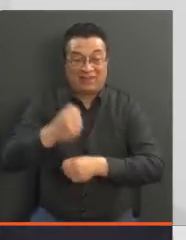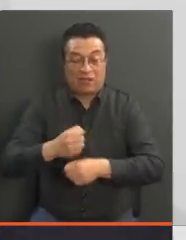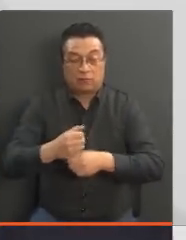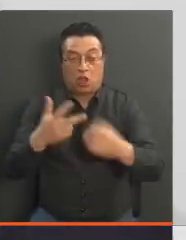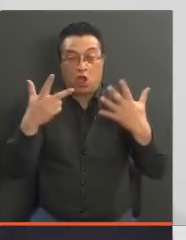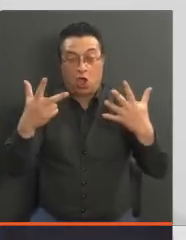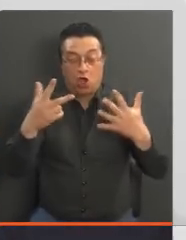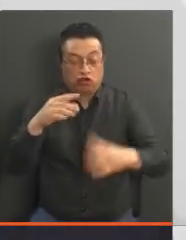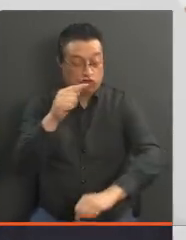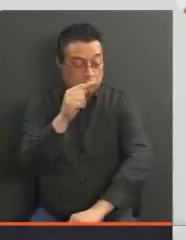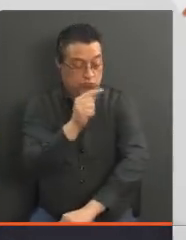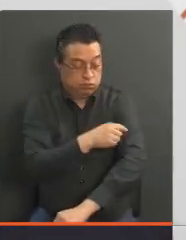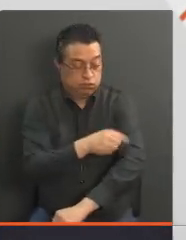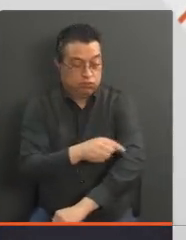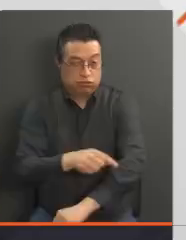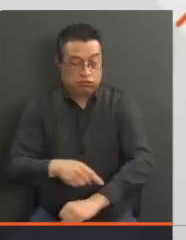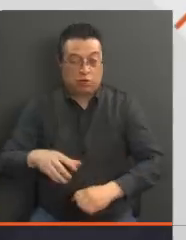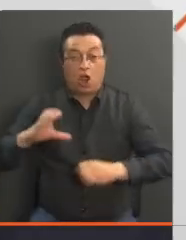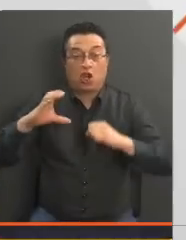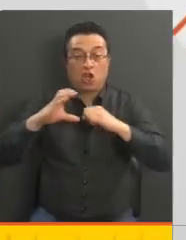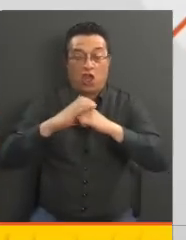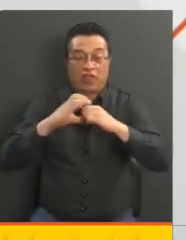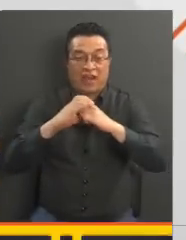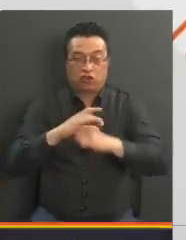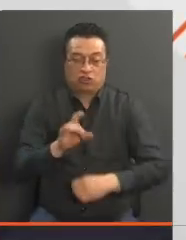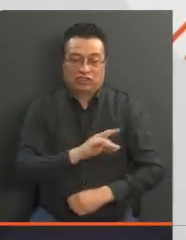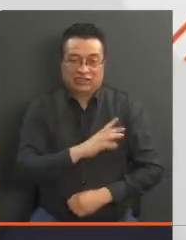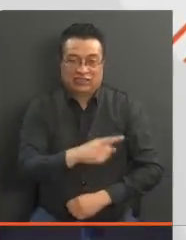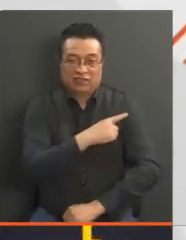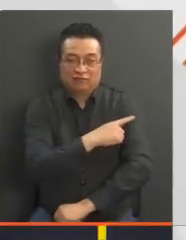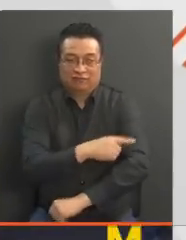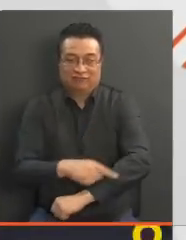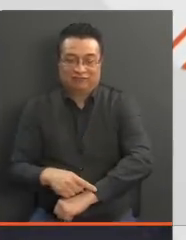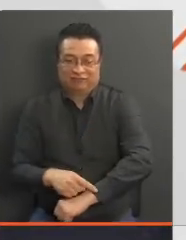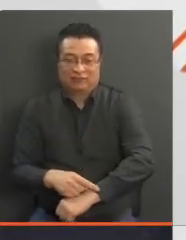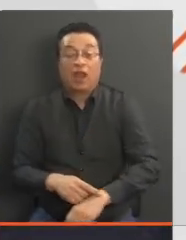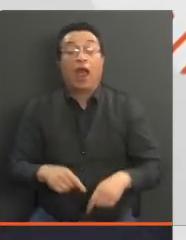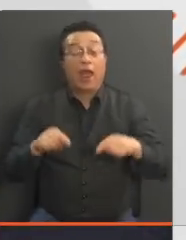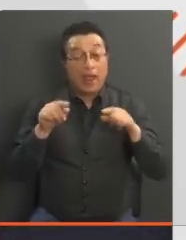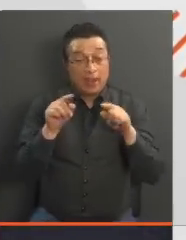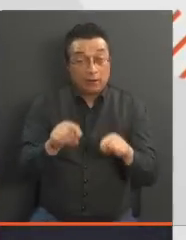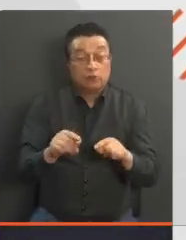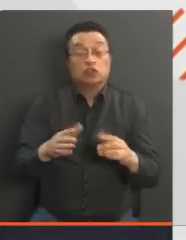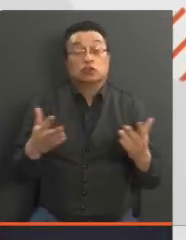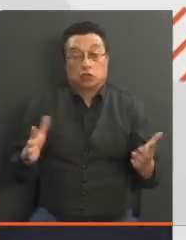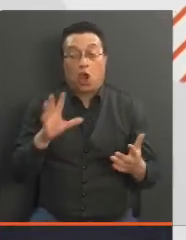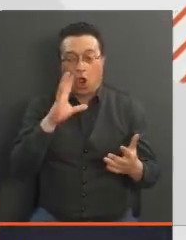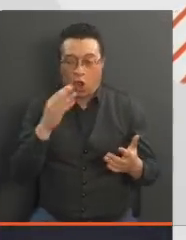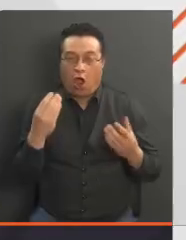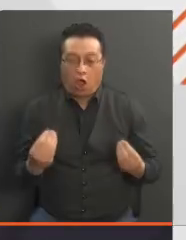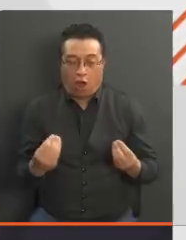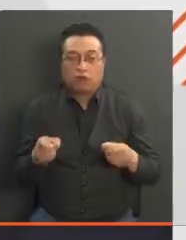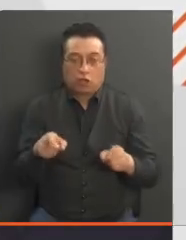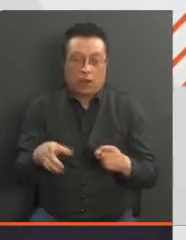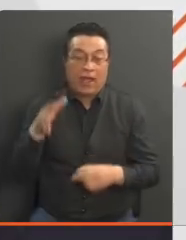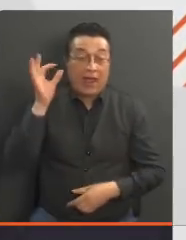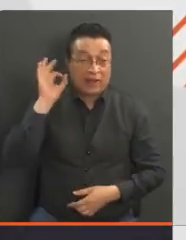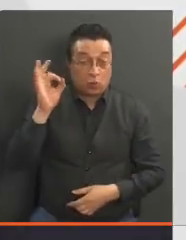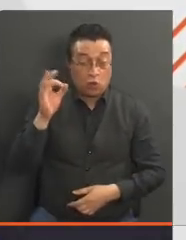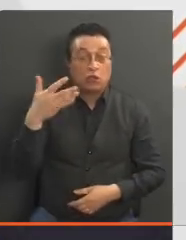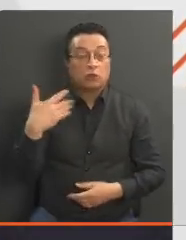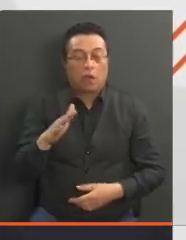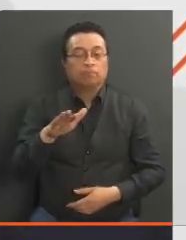Codelco que existen a lo largo de nuestro país. Luego de, por supuesto, también estas reuniones que fracasaron